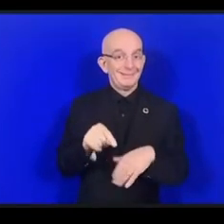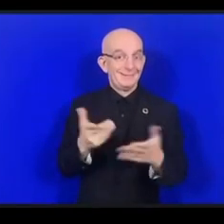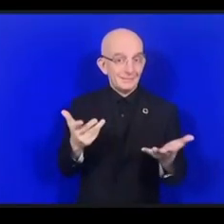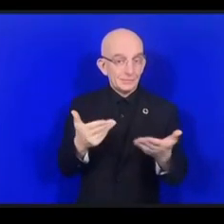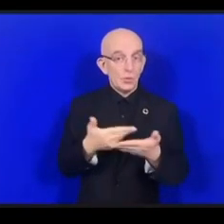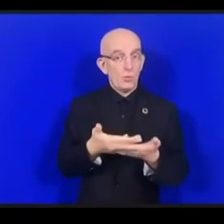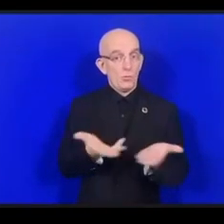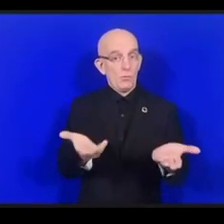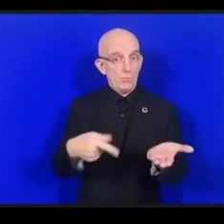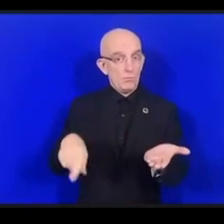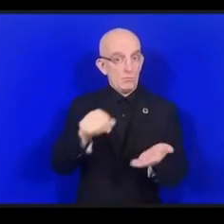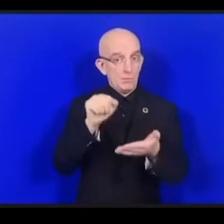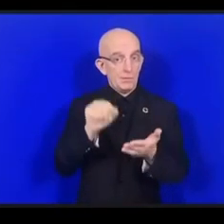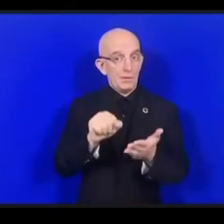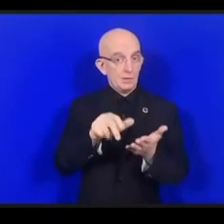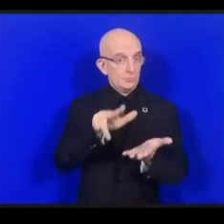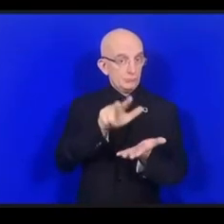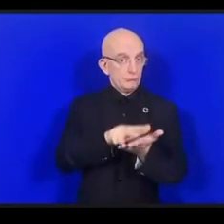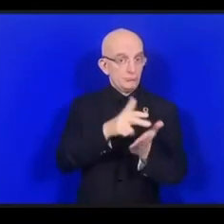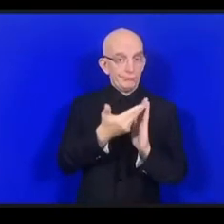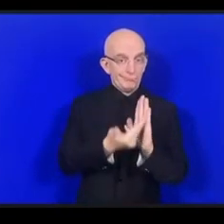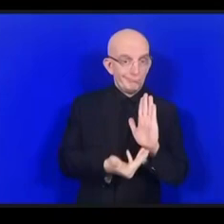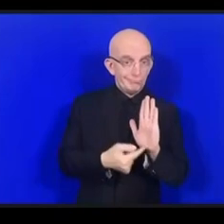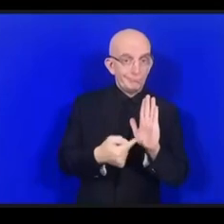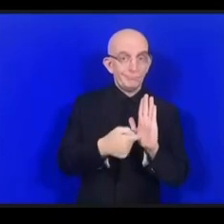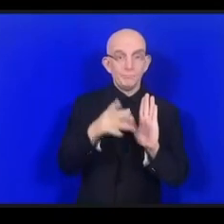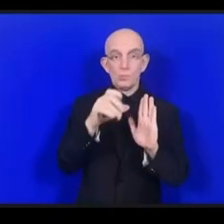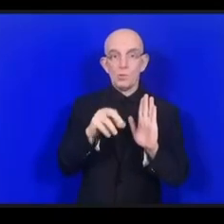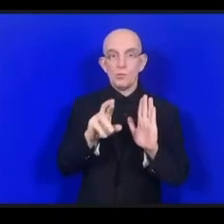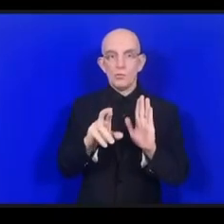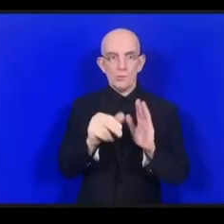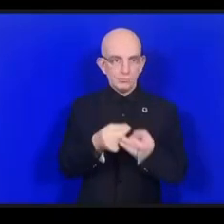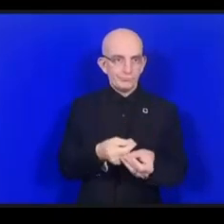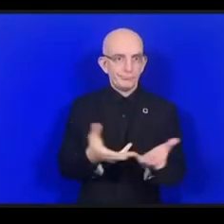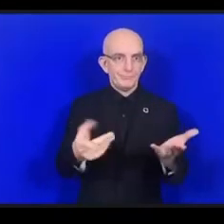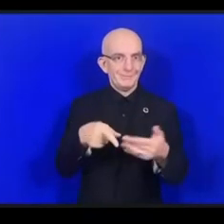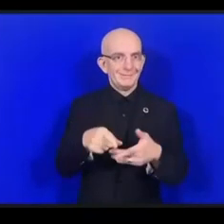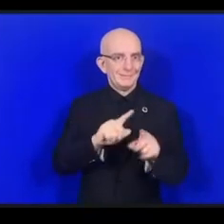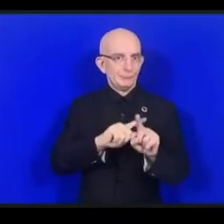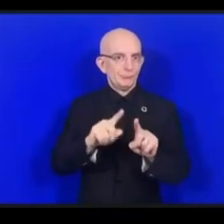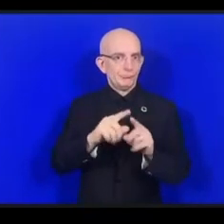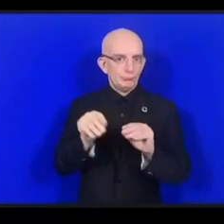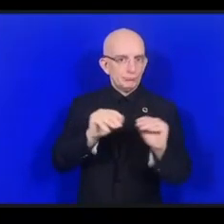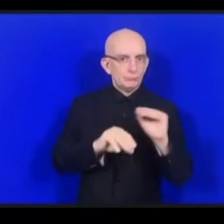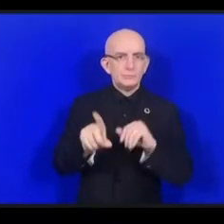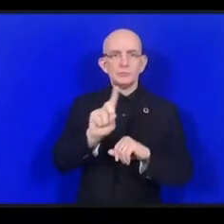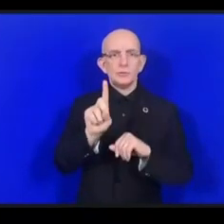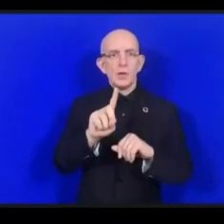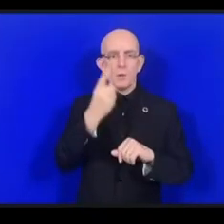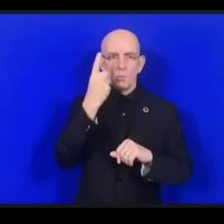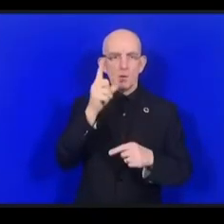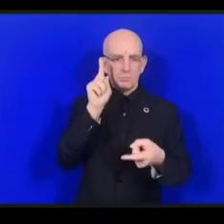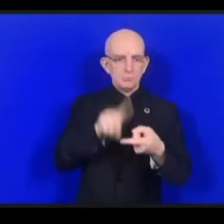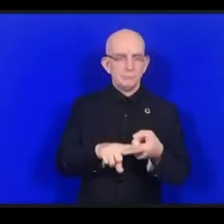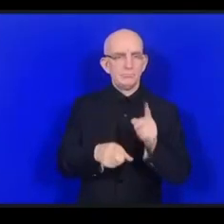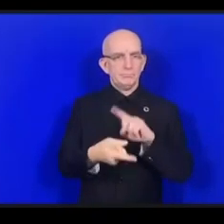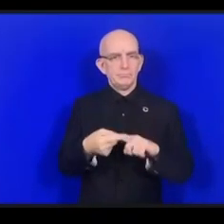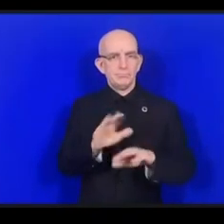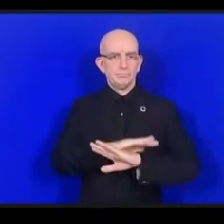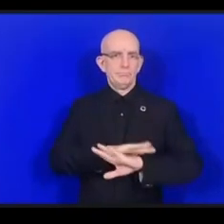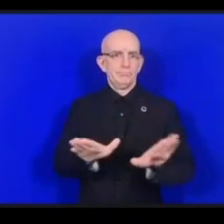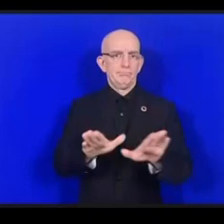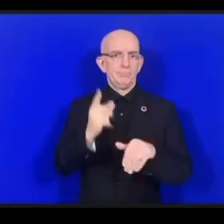se transforma que no se encierra en un único sistema de tal forma que cuando desaparece el sistema desaparece el contenido la